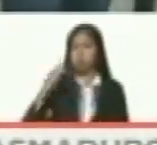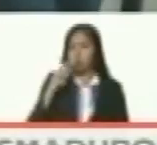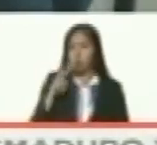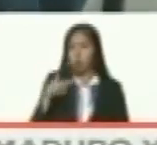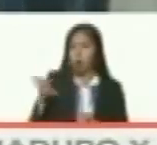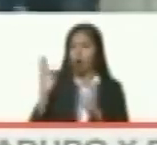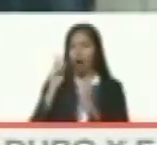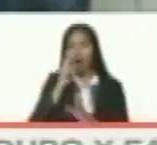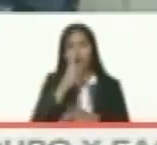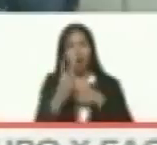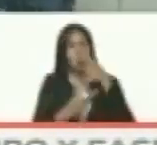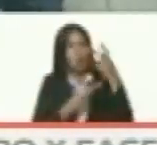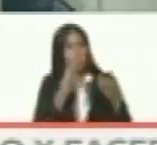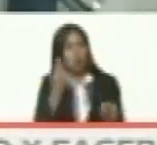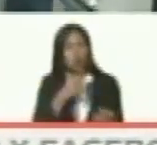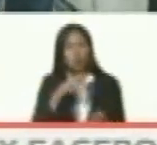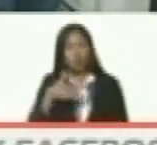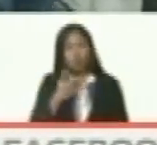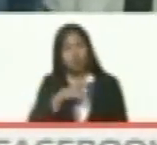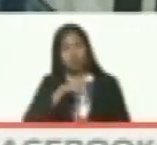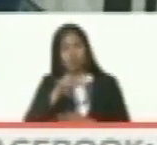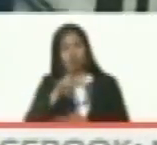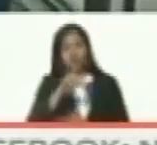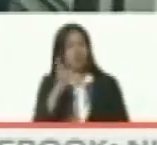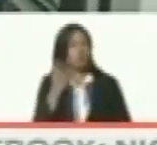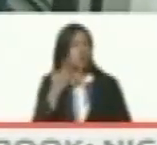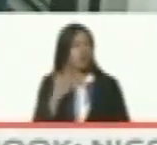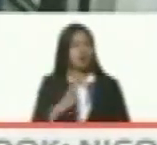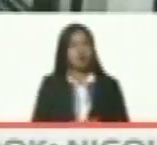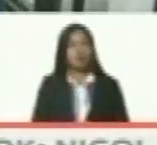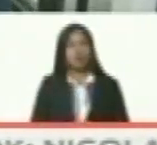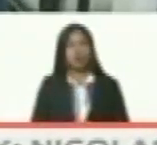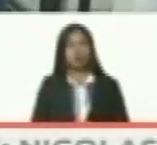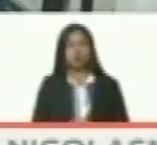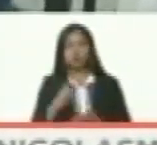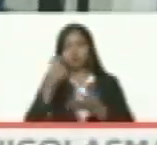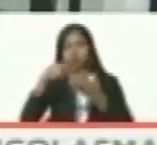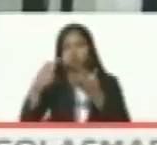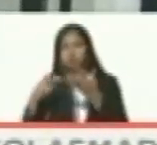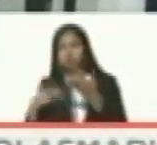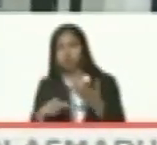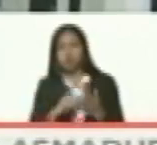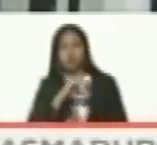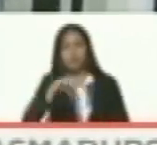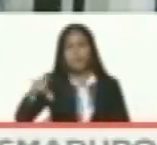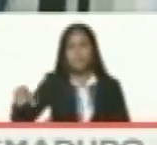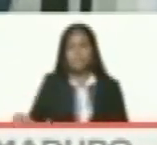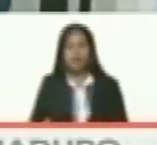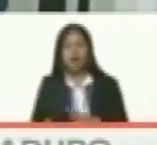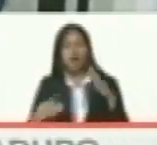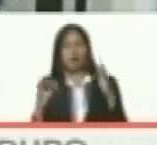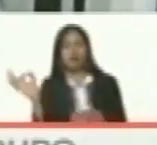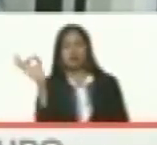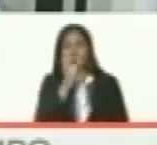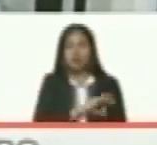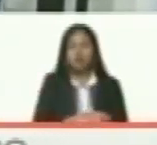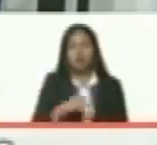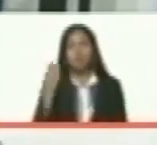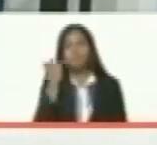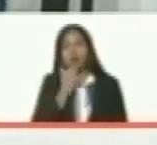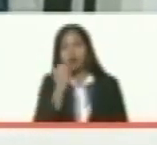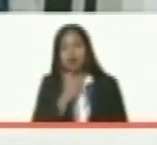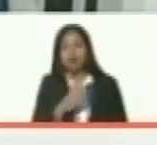desde donde usted va a poder viajar, por ejemplo, a Cumaná, a Barquisimeto, a Maracay, a